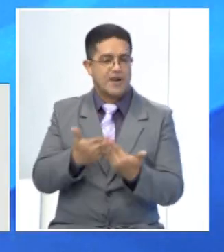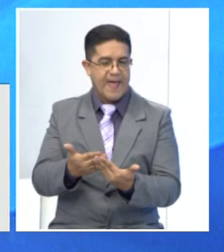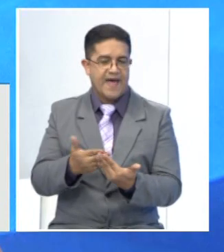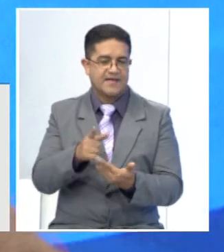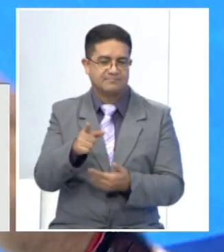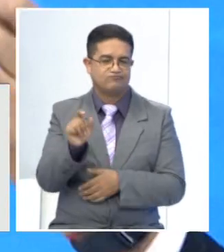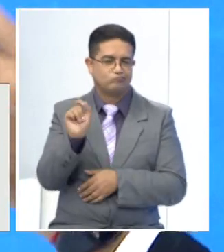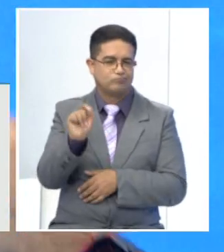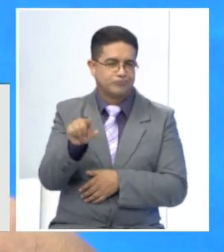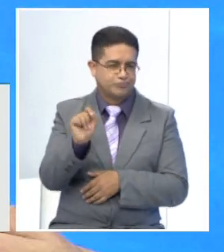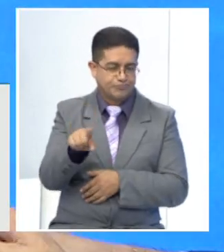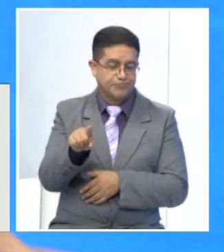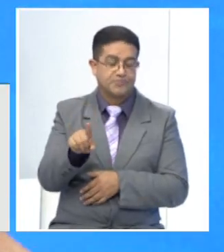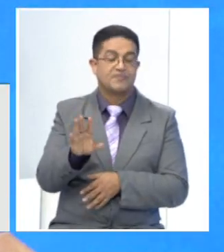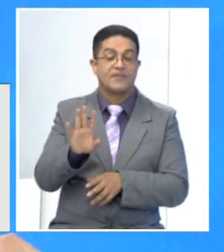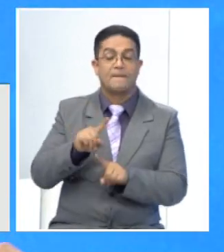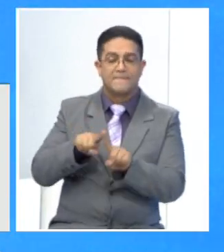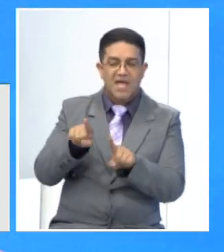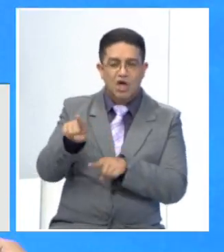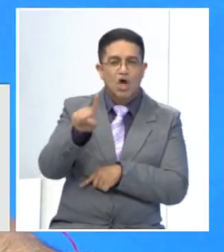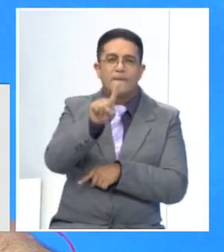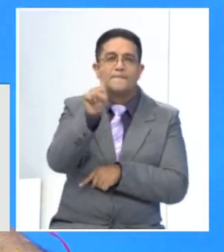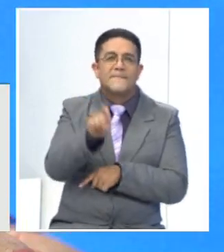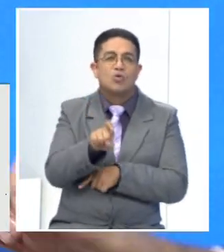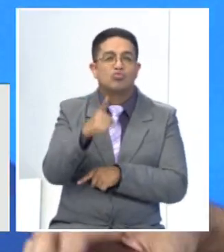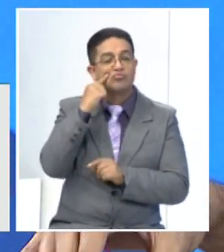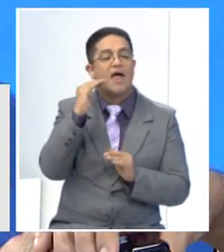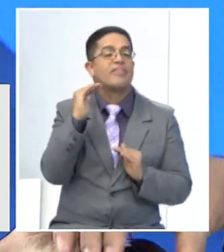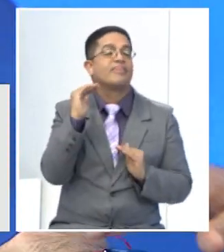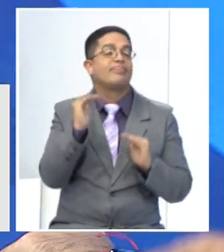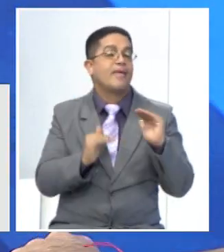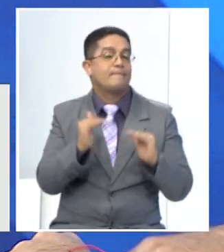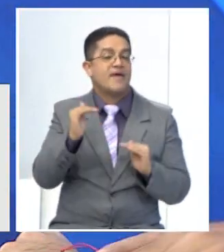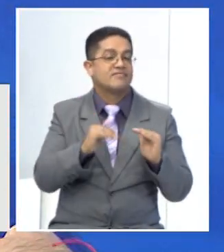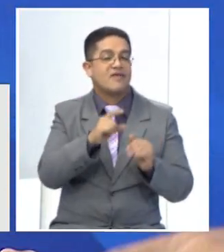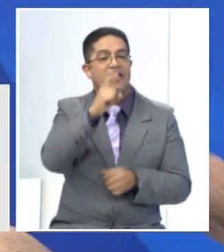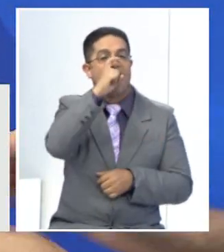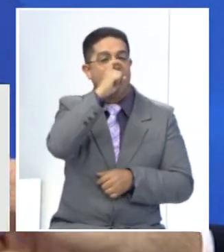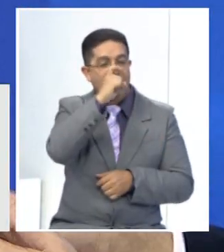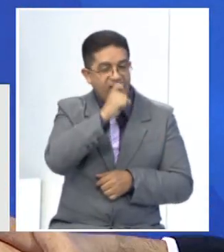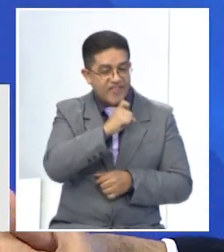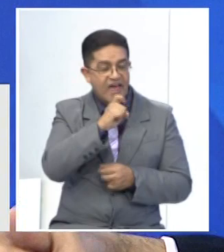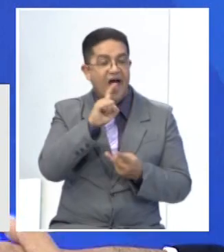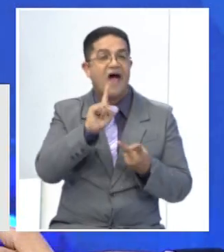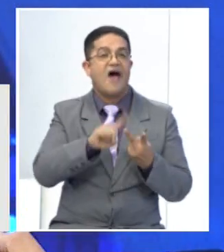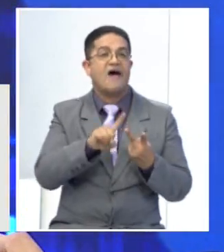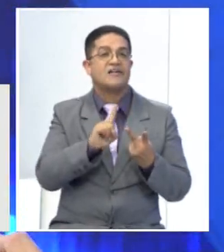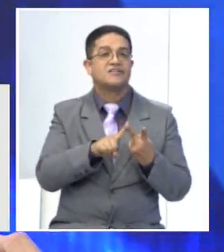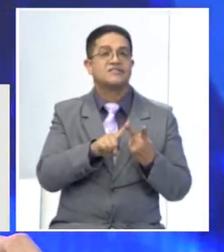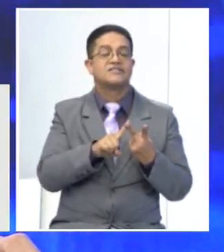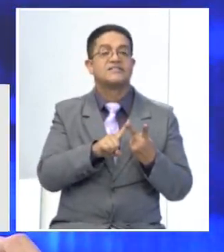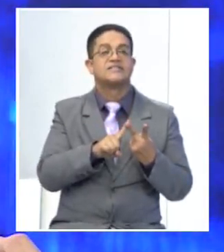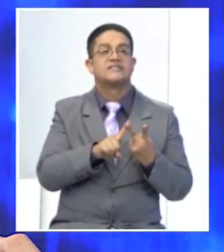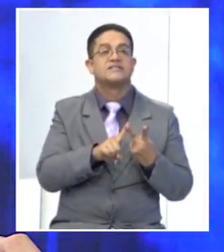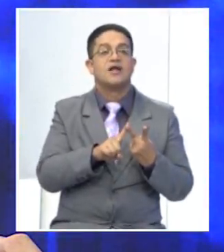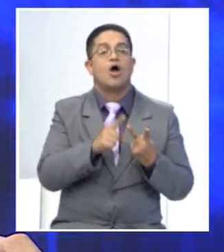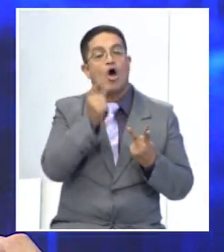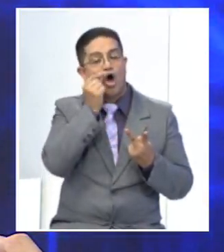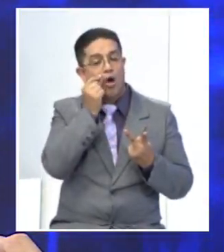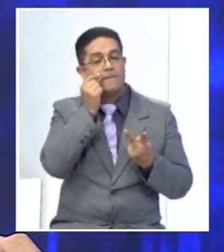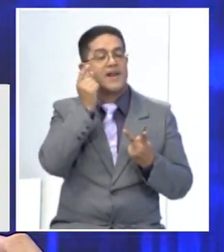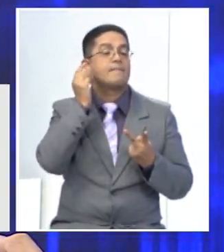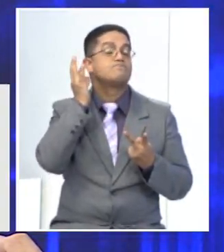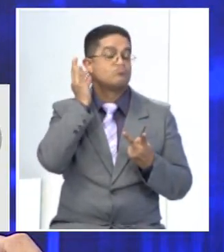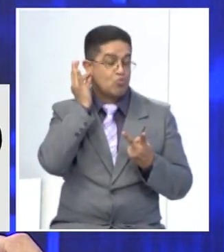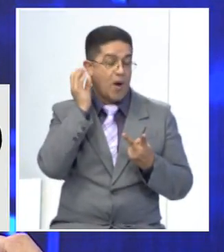de la señora, tenemos, dependiendo de la edad, del factor que está produciendo la infertilidad, edad masculina